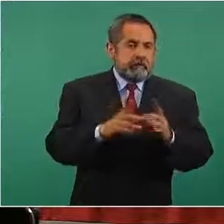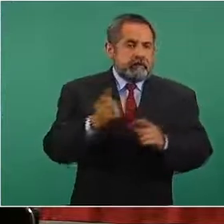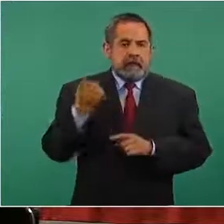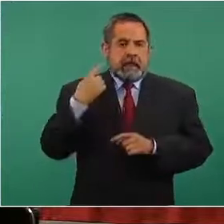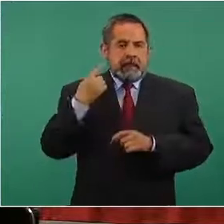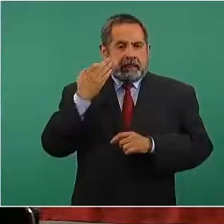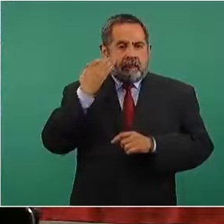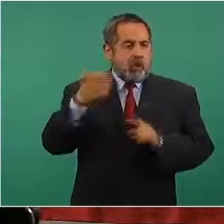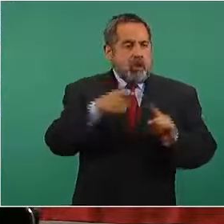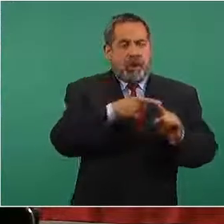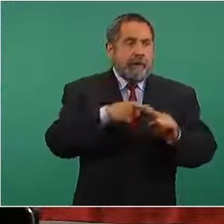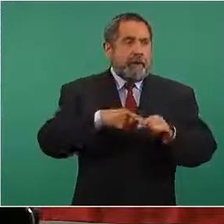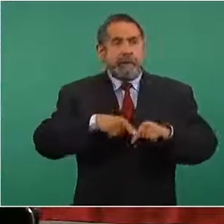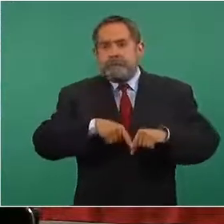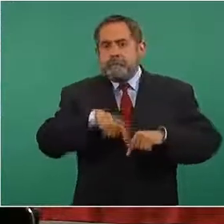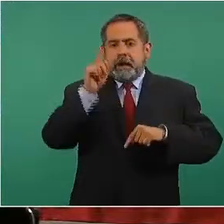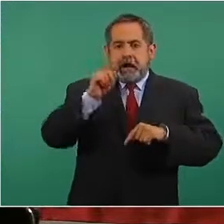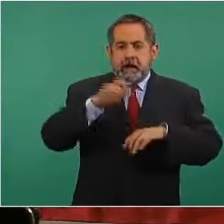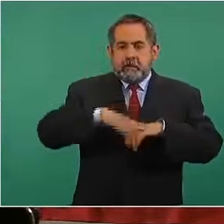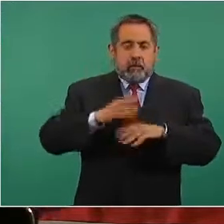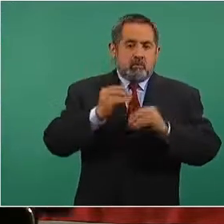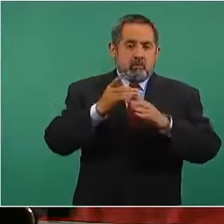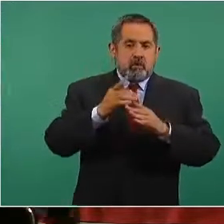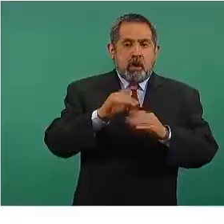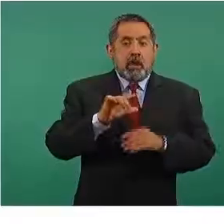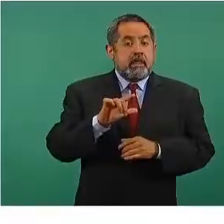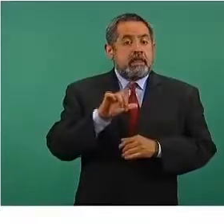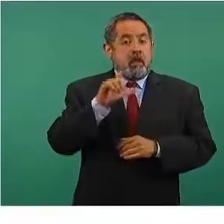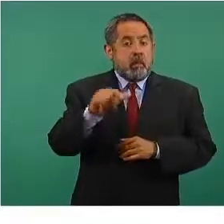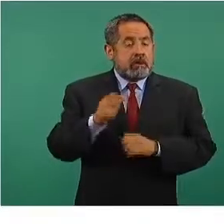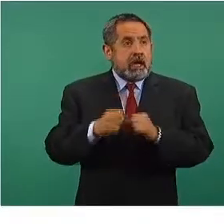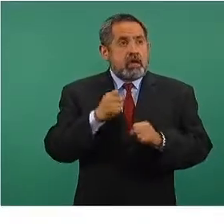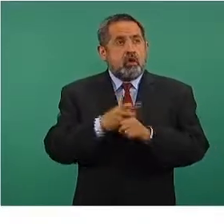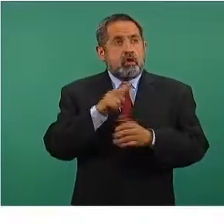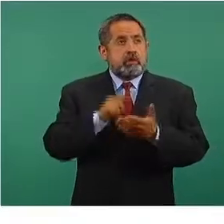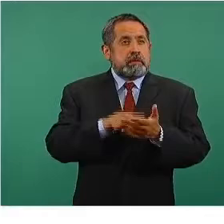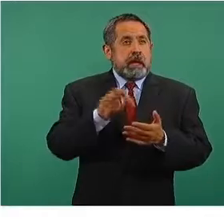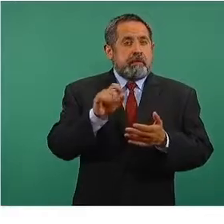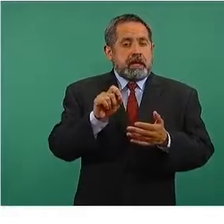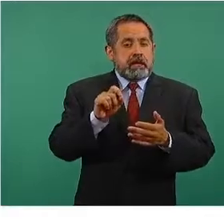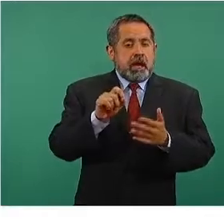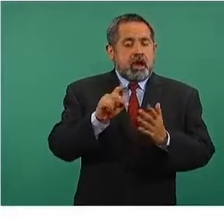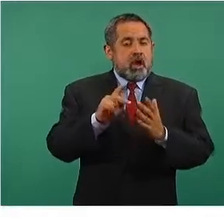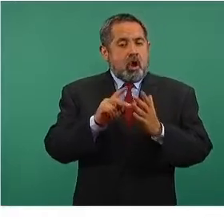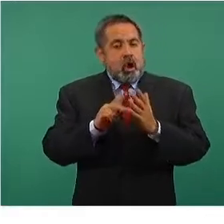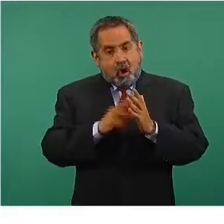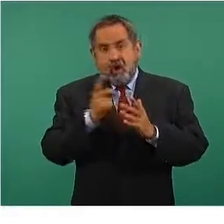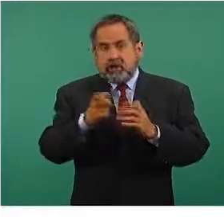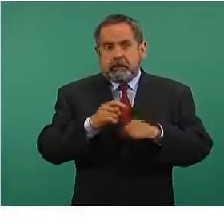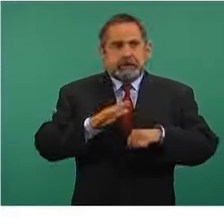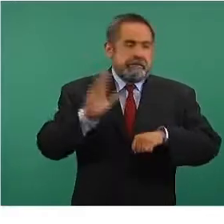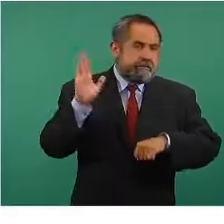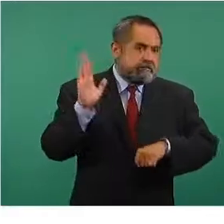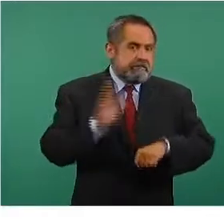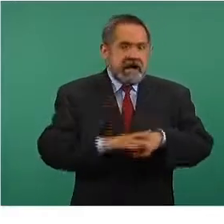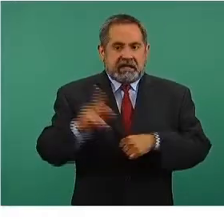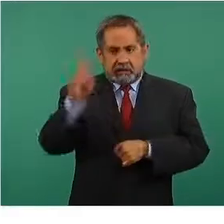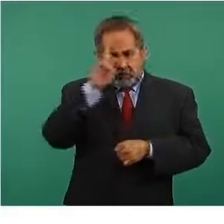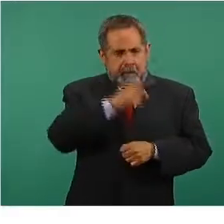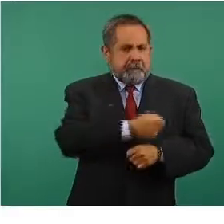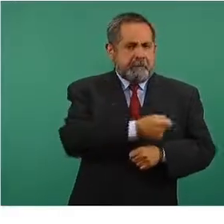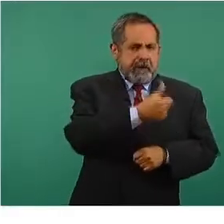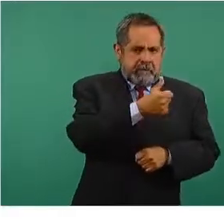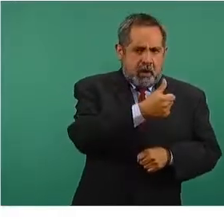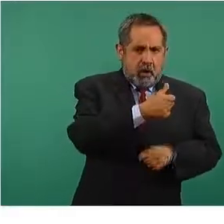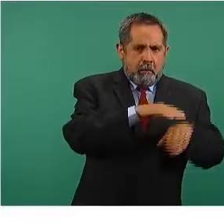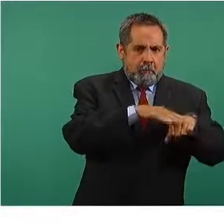año y después a principios, a finales del año 2020, un pico nuevamente que fue mayor que el pico previo